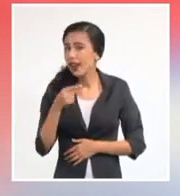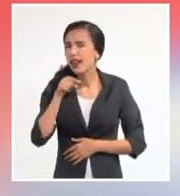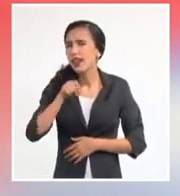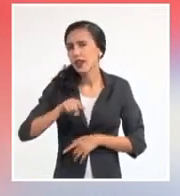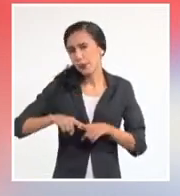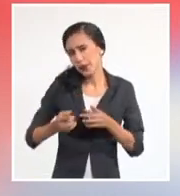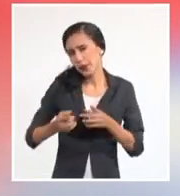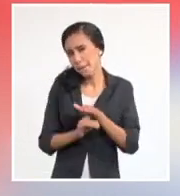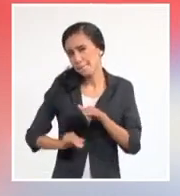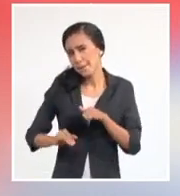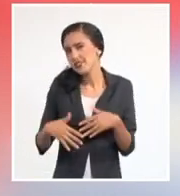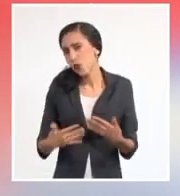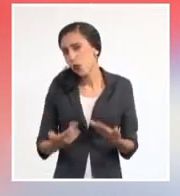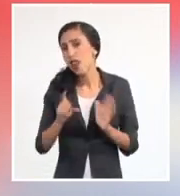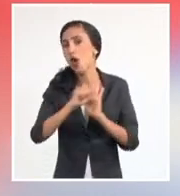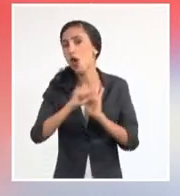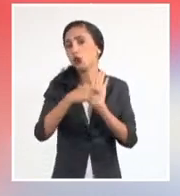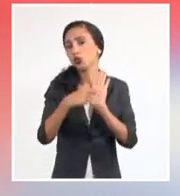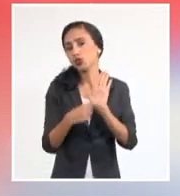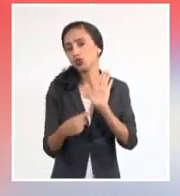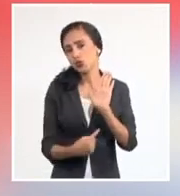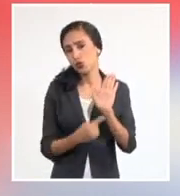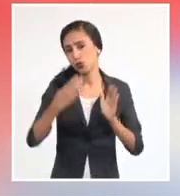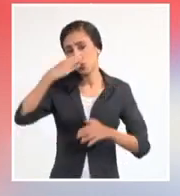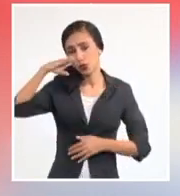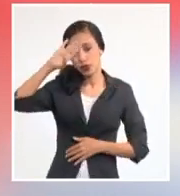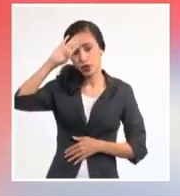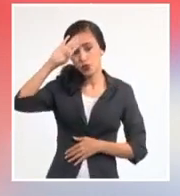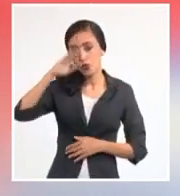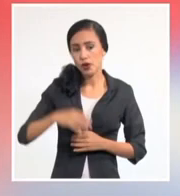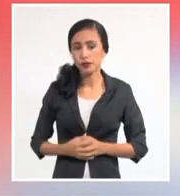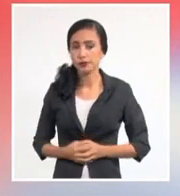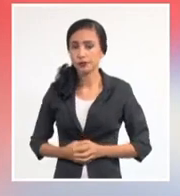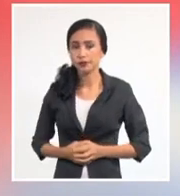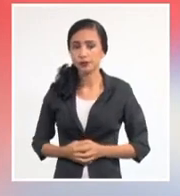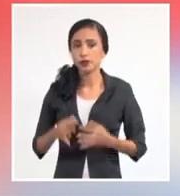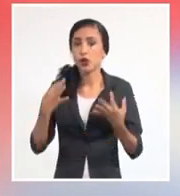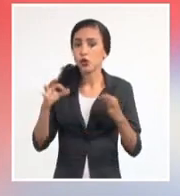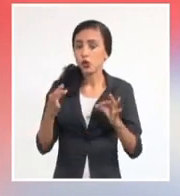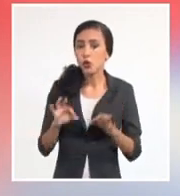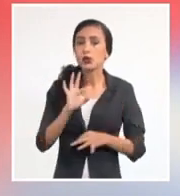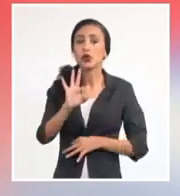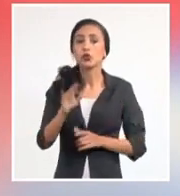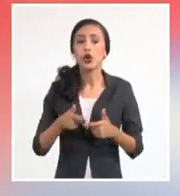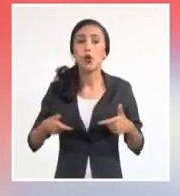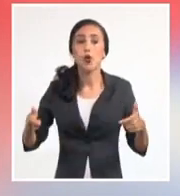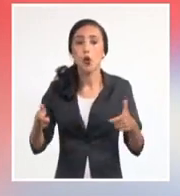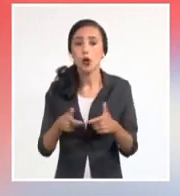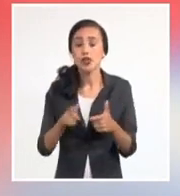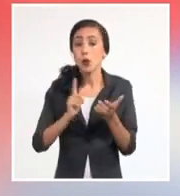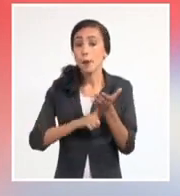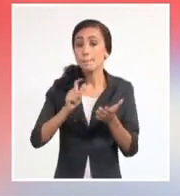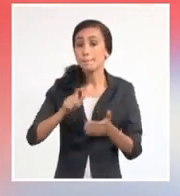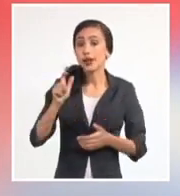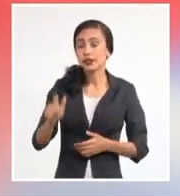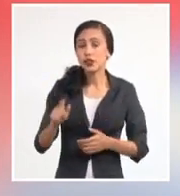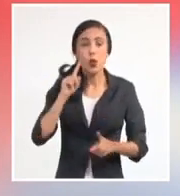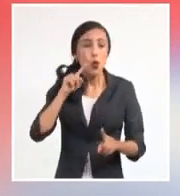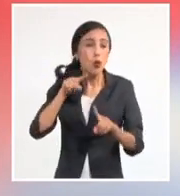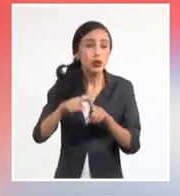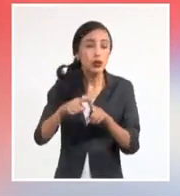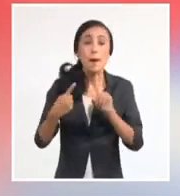en la Constitución de la República de Cuba, los documentos del 8º Congreso del Partido, los objetivos de la